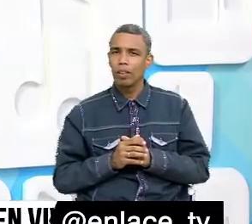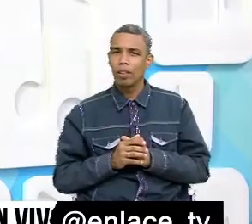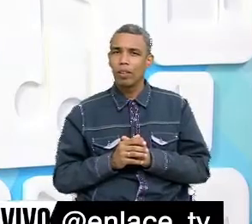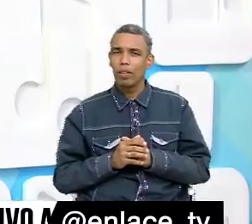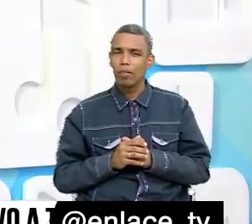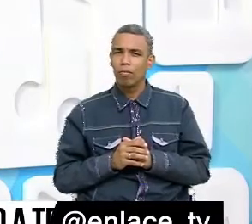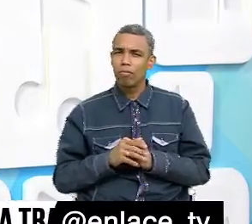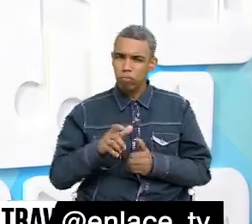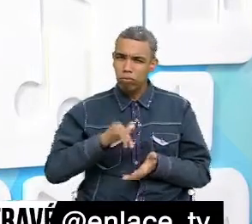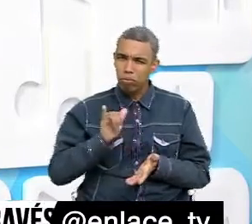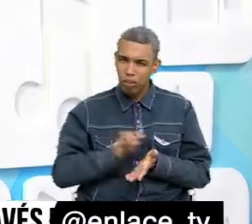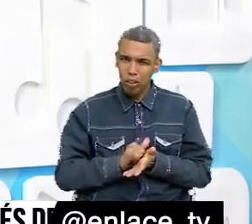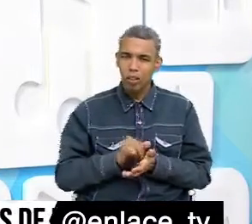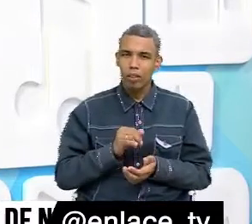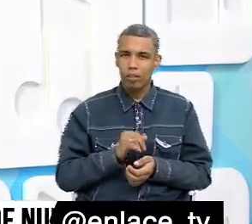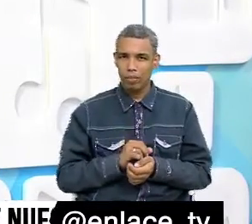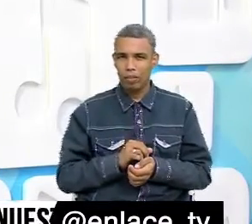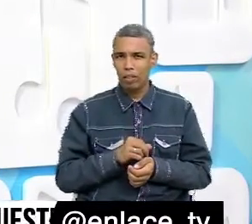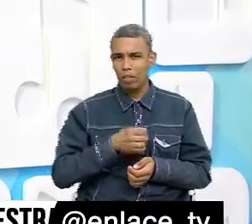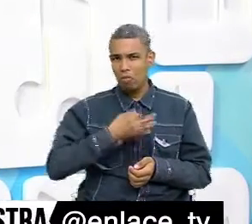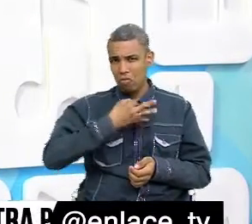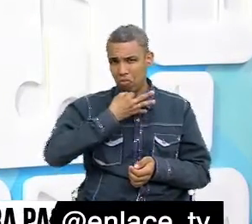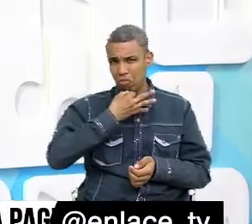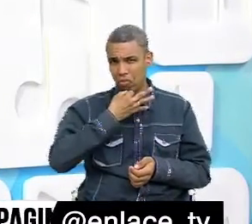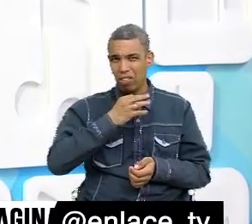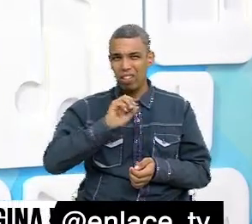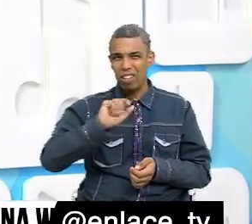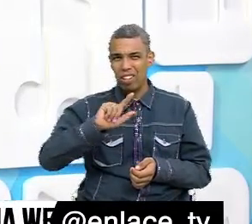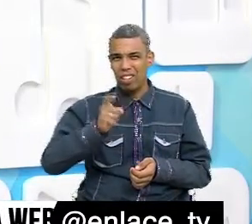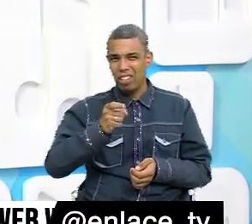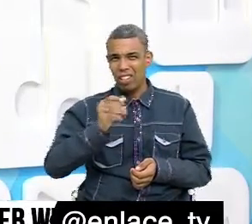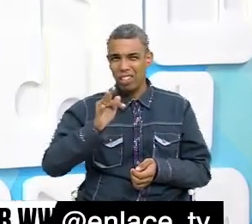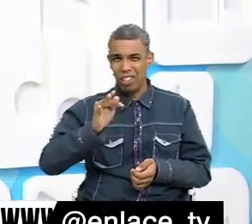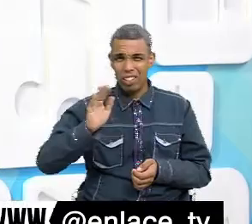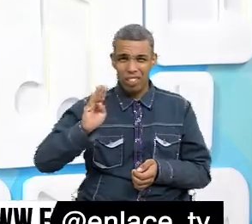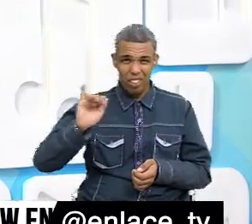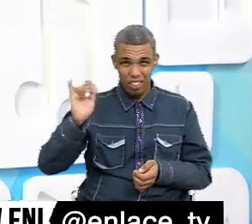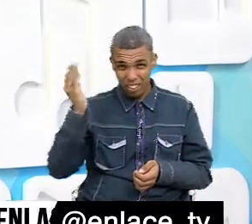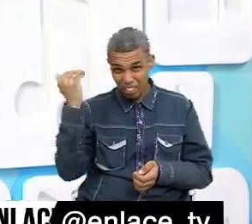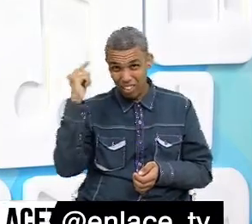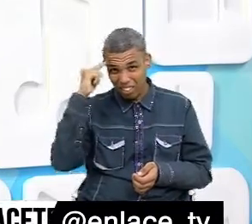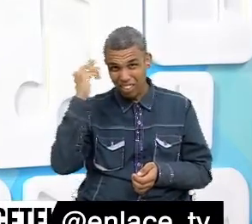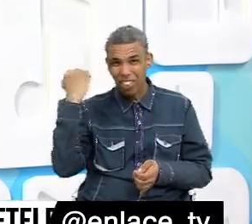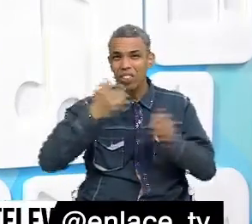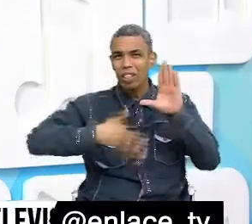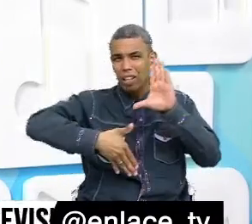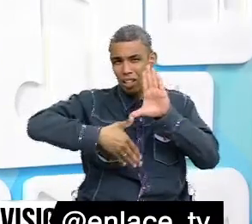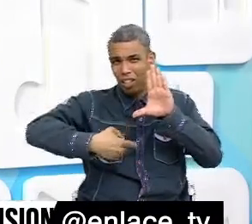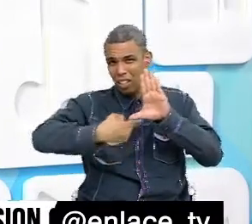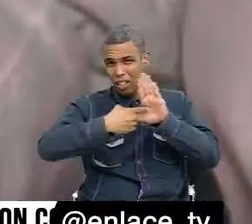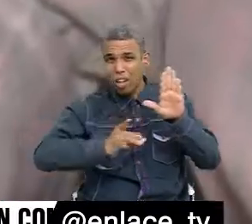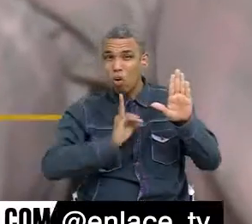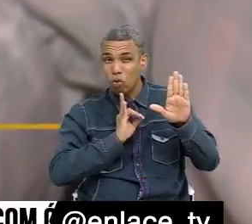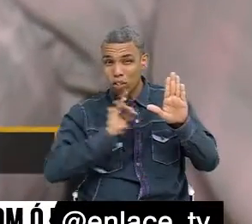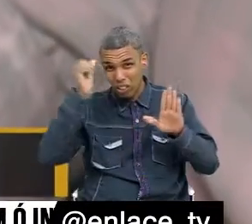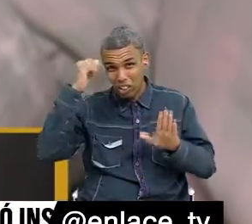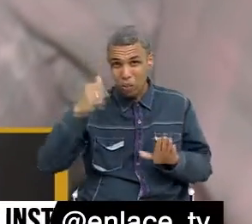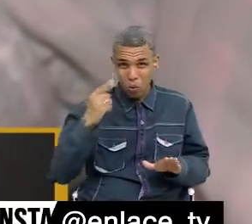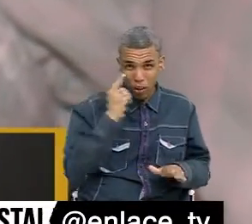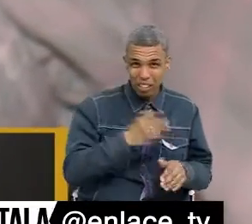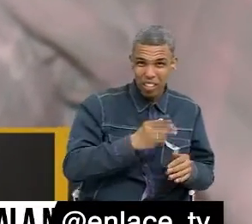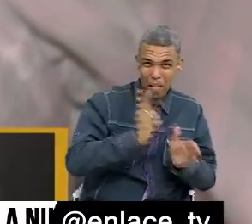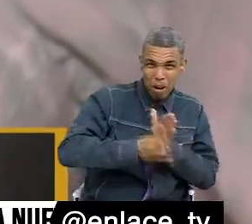la comunidad LGTBI que fueron víctimas de la masacre registrada en Orlando, Florida. Con velas y sus